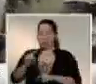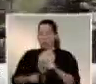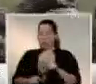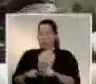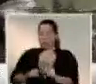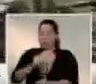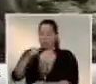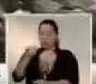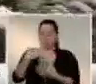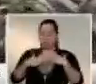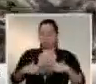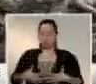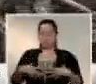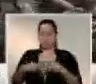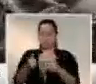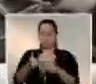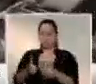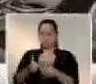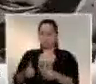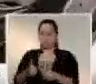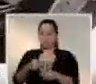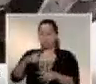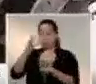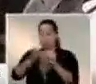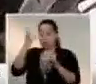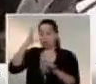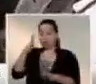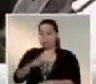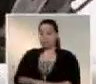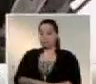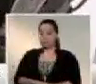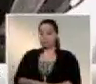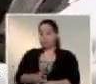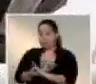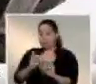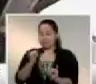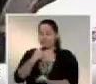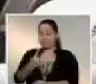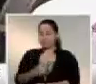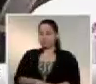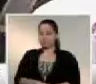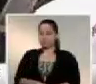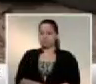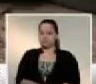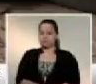Bueno, no me pasó nada. Bueno, suerte. Más nada que decir.